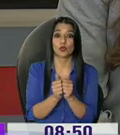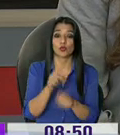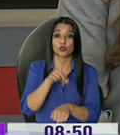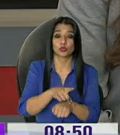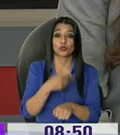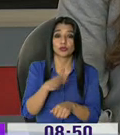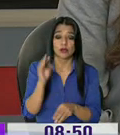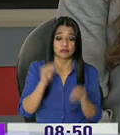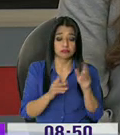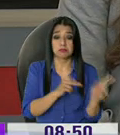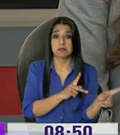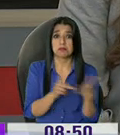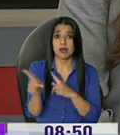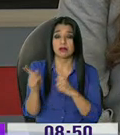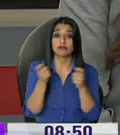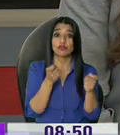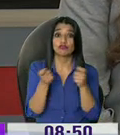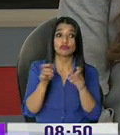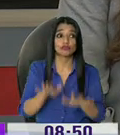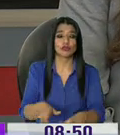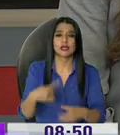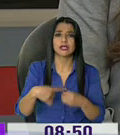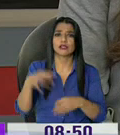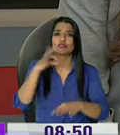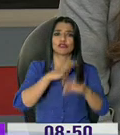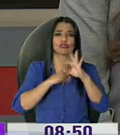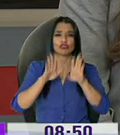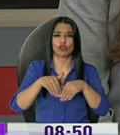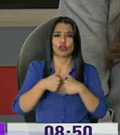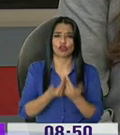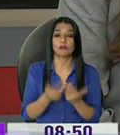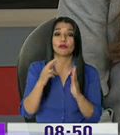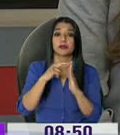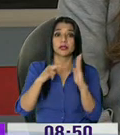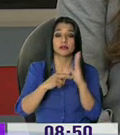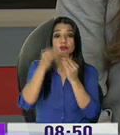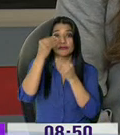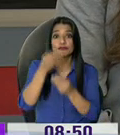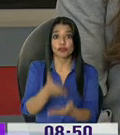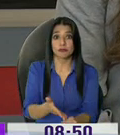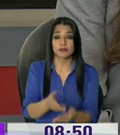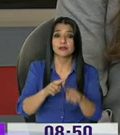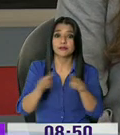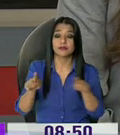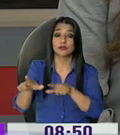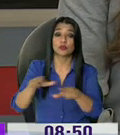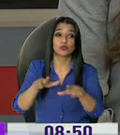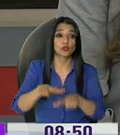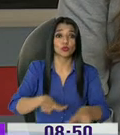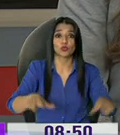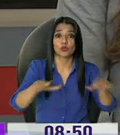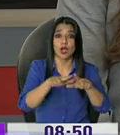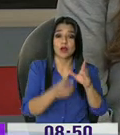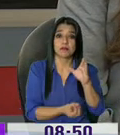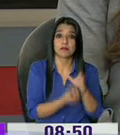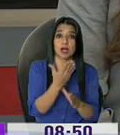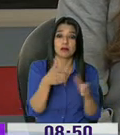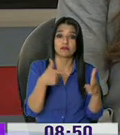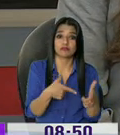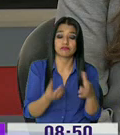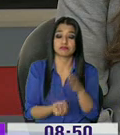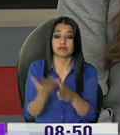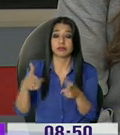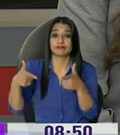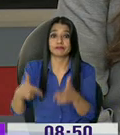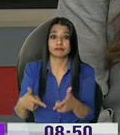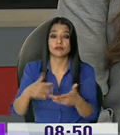planes para controlar los contagios en la capital. A través de un registro de información masivo en varios sectores se pretende crear cercos